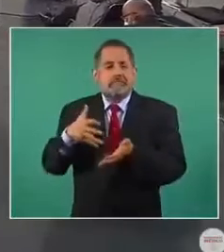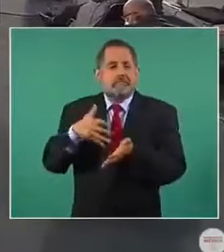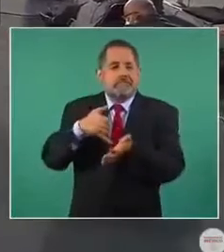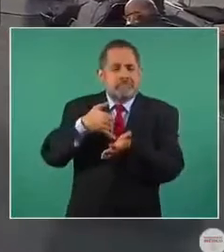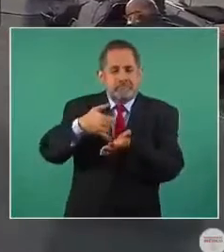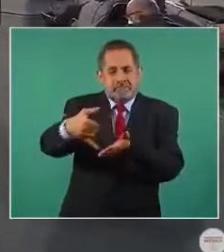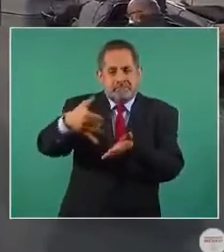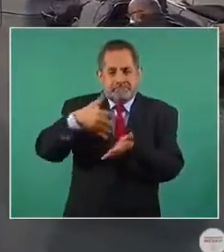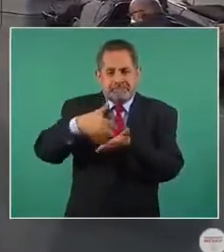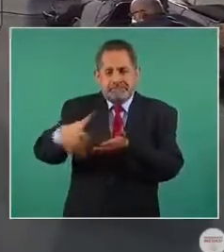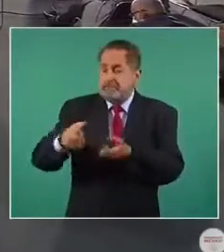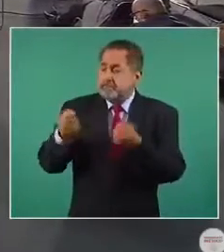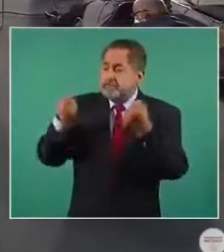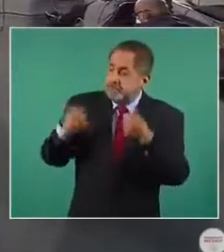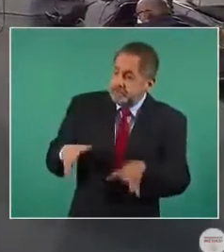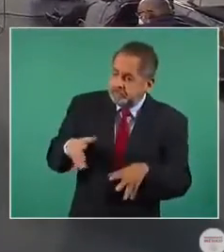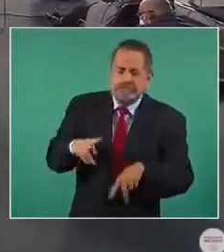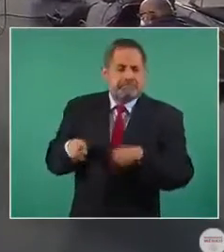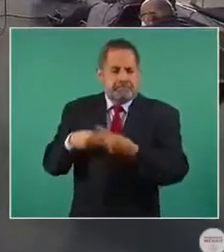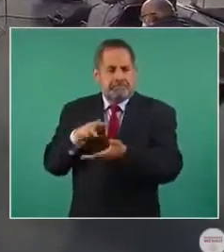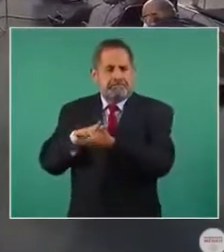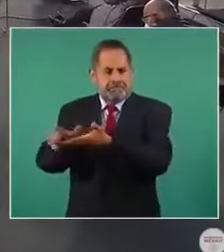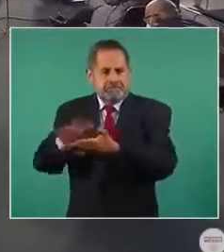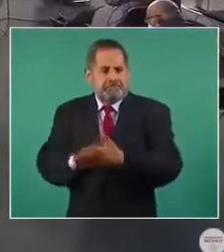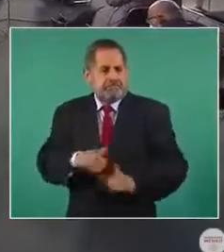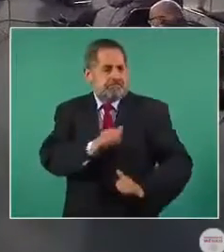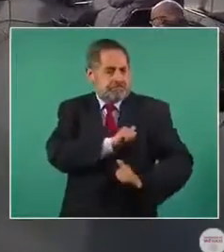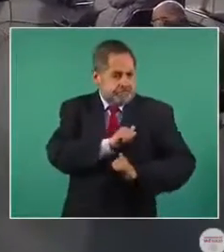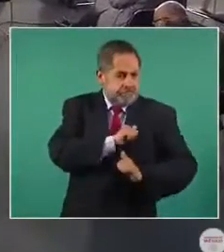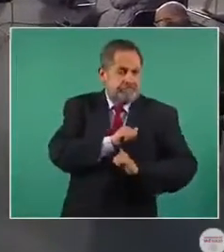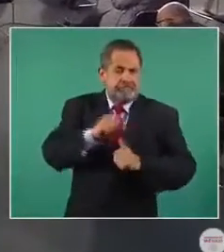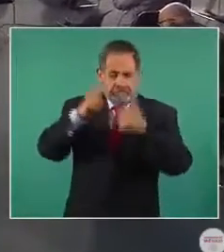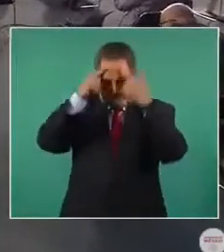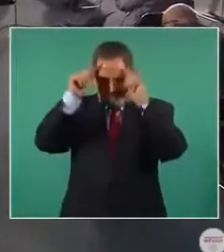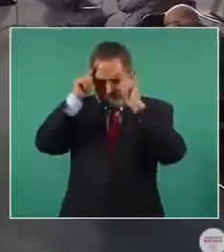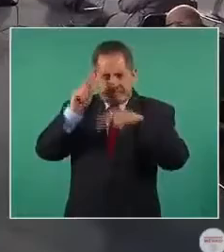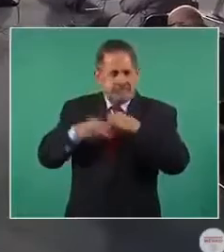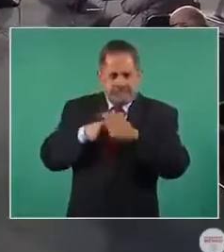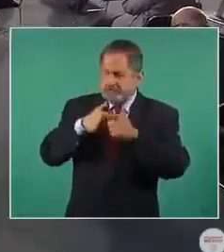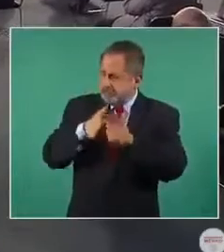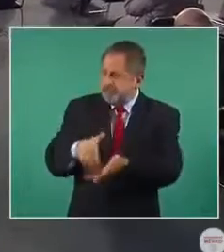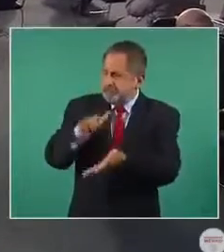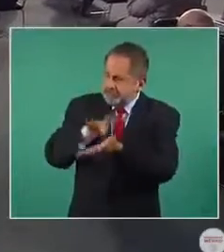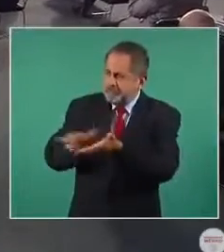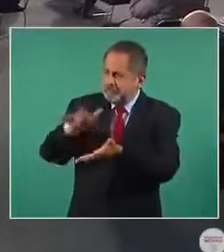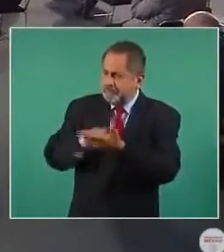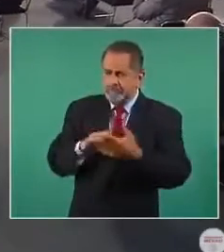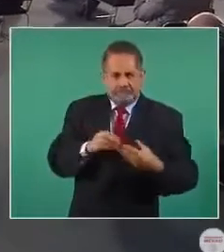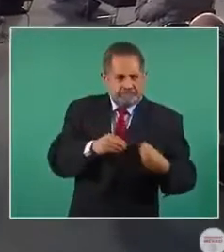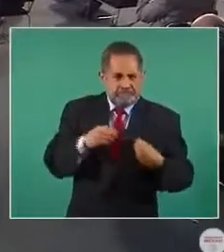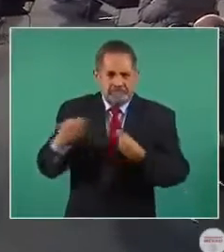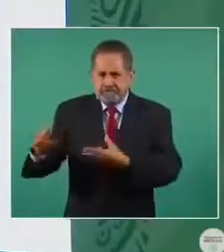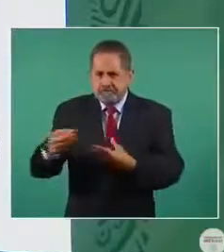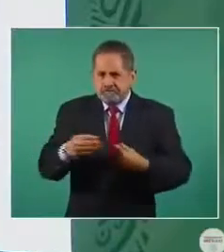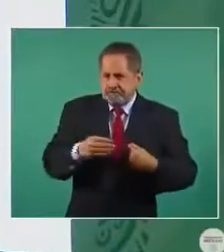cosechas, y el Ejército y la Marina van a seguir apoyando con víveres.